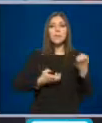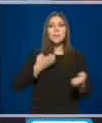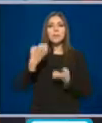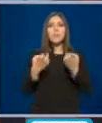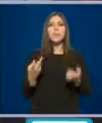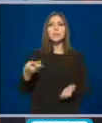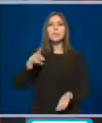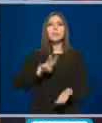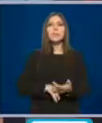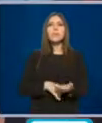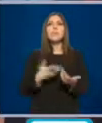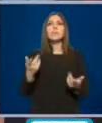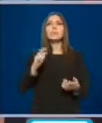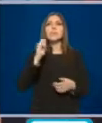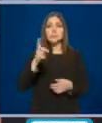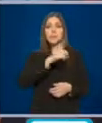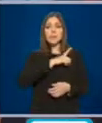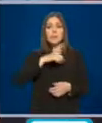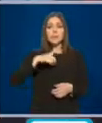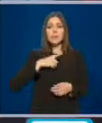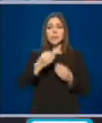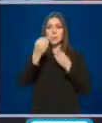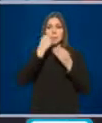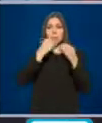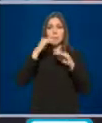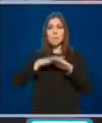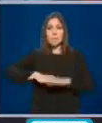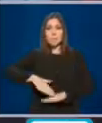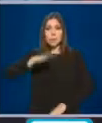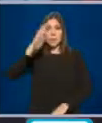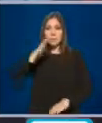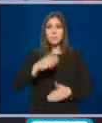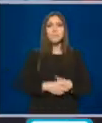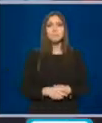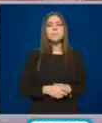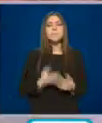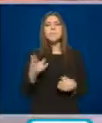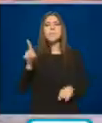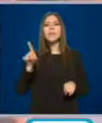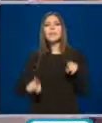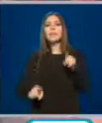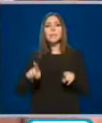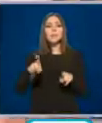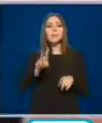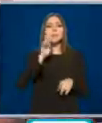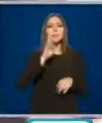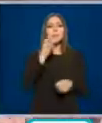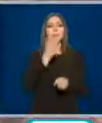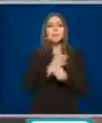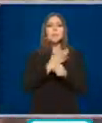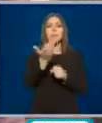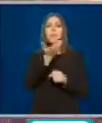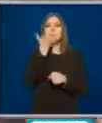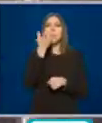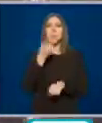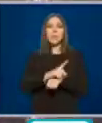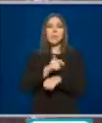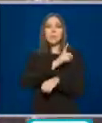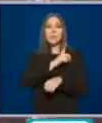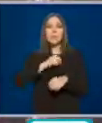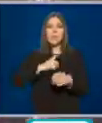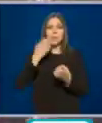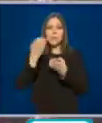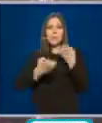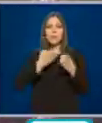están haciendo ejercicio, ¿tendrían que tener un consumo calórico mayor? eso dependiendo de la cantidad. Nosotros de manera cotidiana tendríamos que hacer